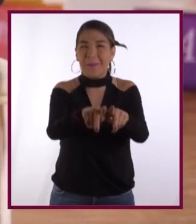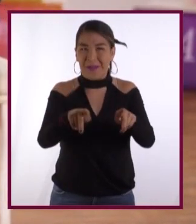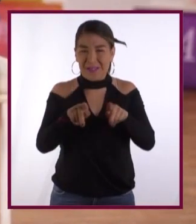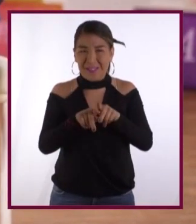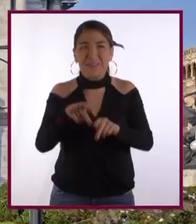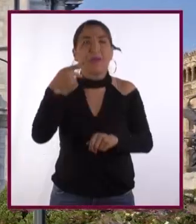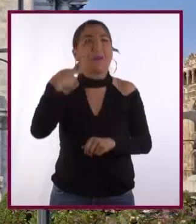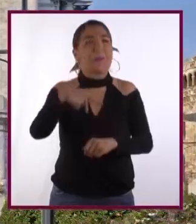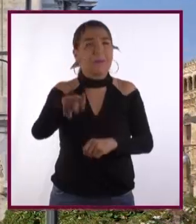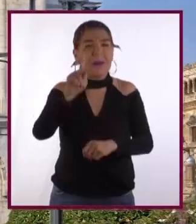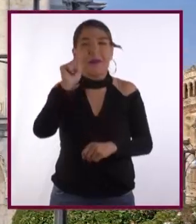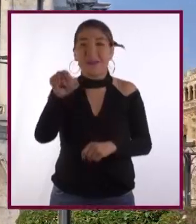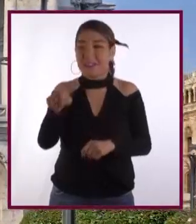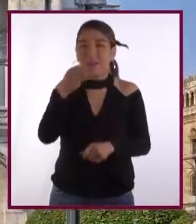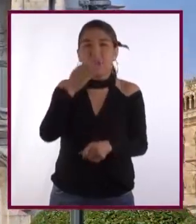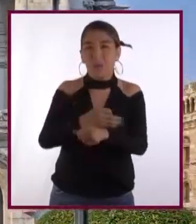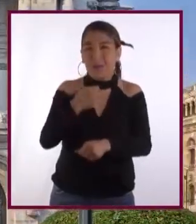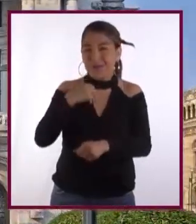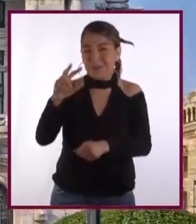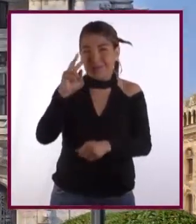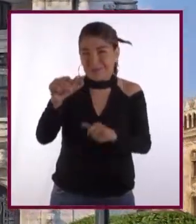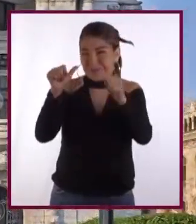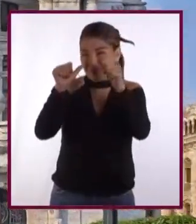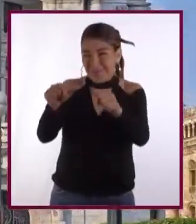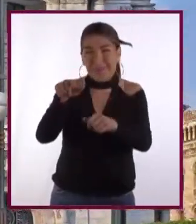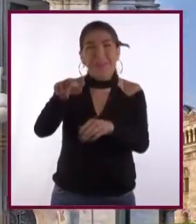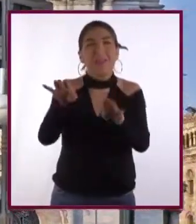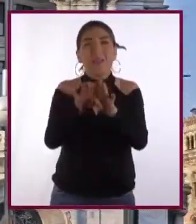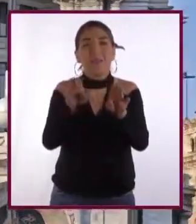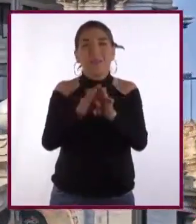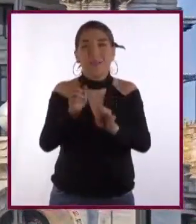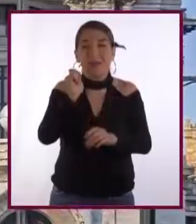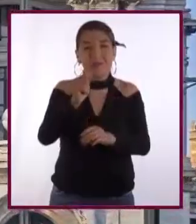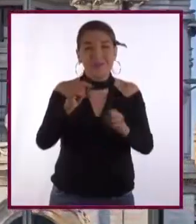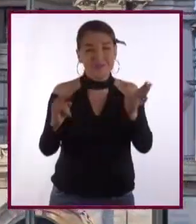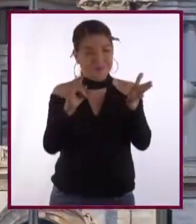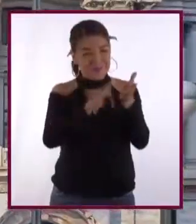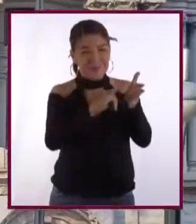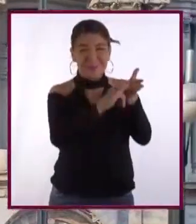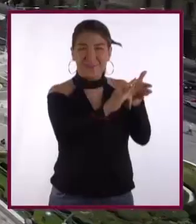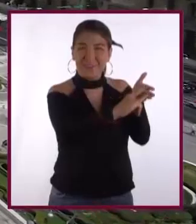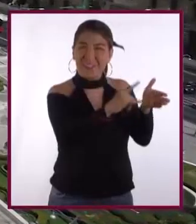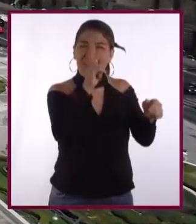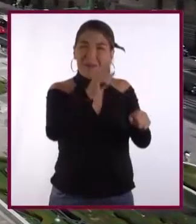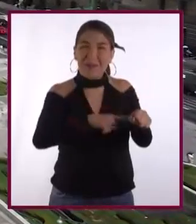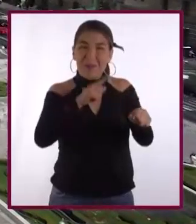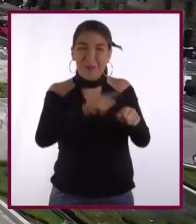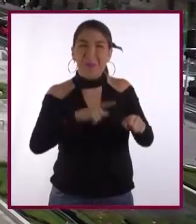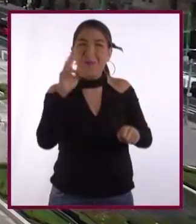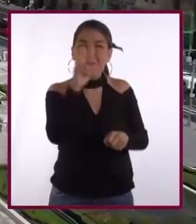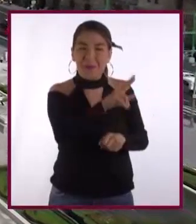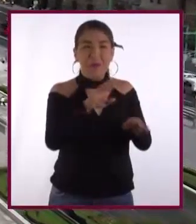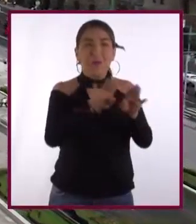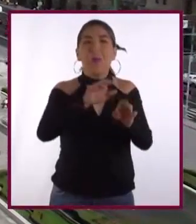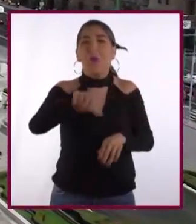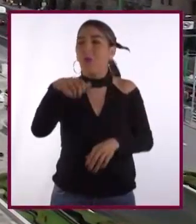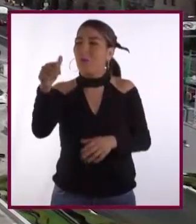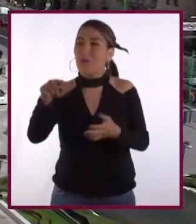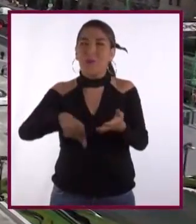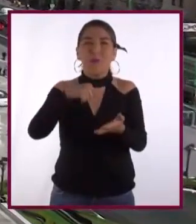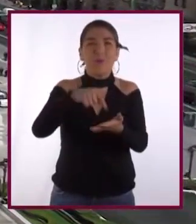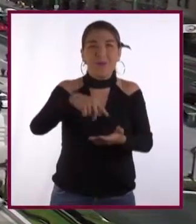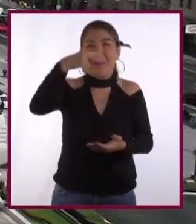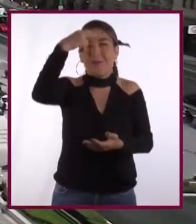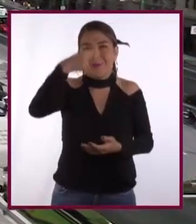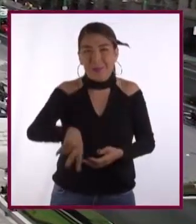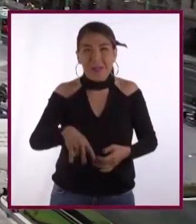parece muy, muy bello. Es solo que esta vez le puse muchísima atención a esos azulejos, ¿eh? Esos recubrimientos de fachadas me recuerdan a